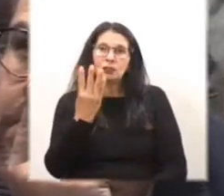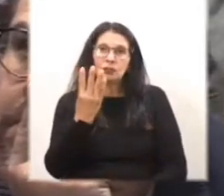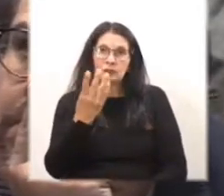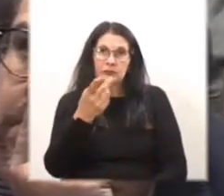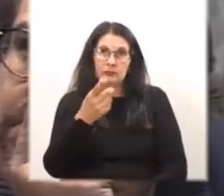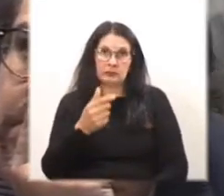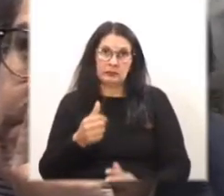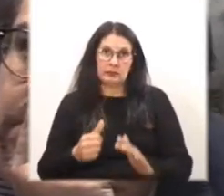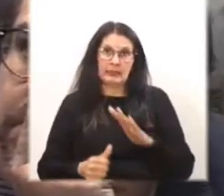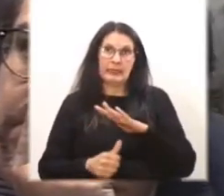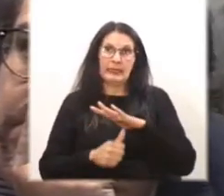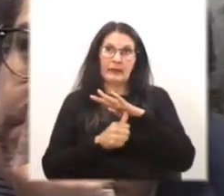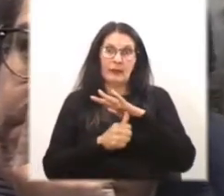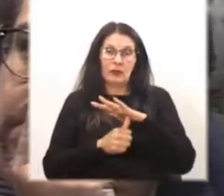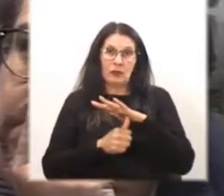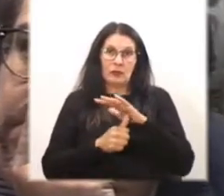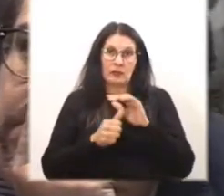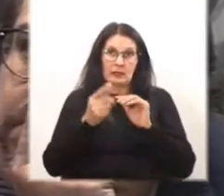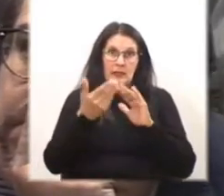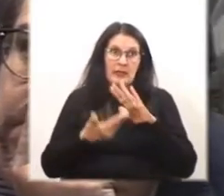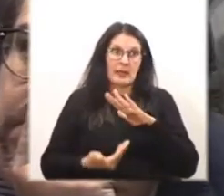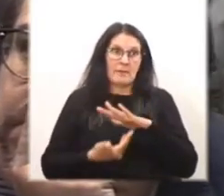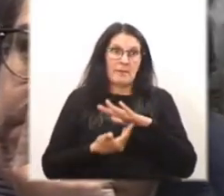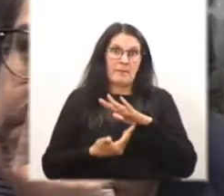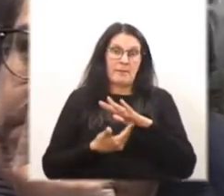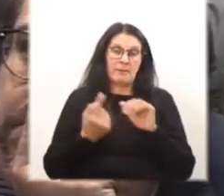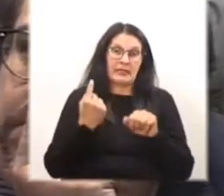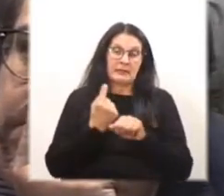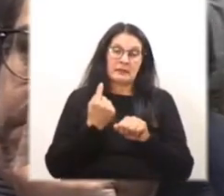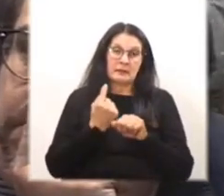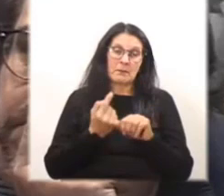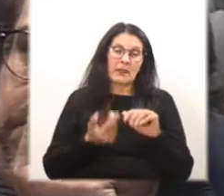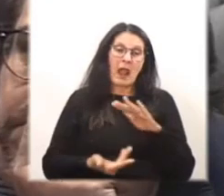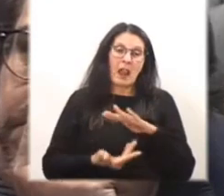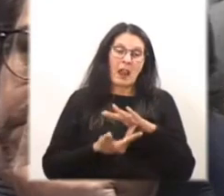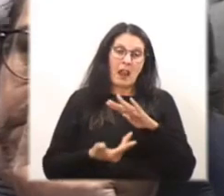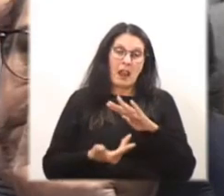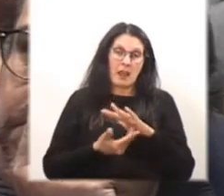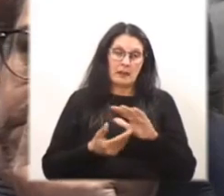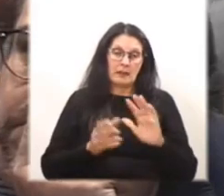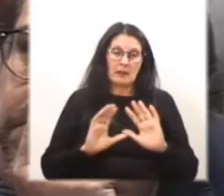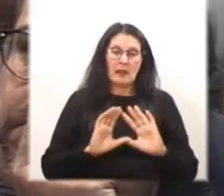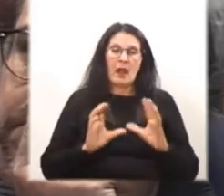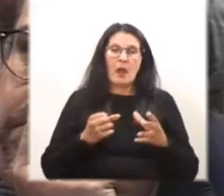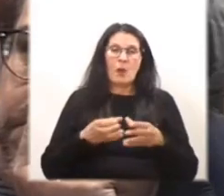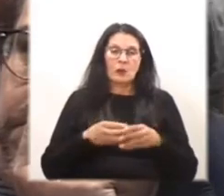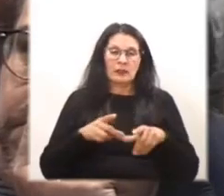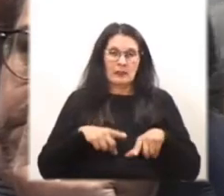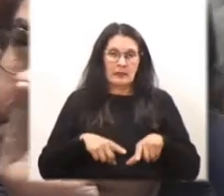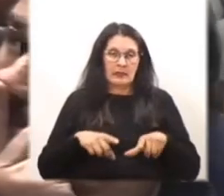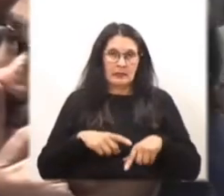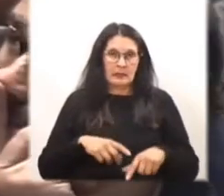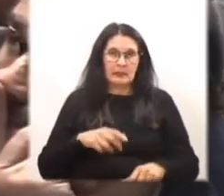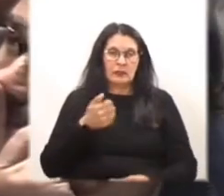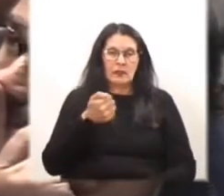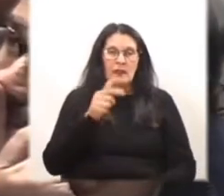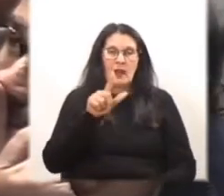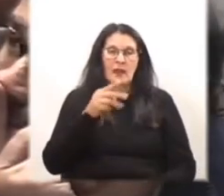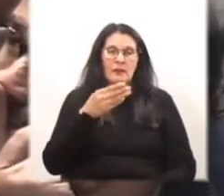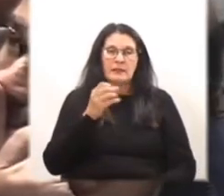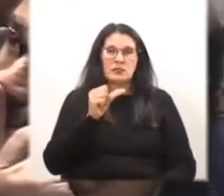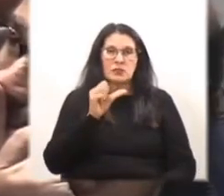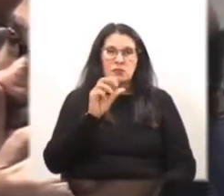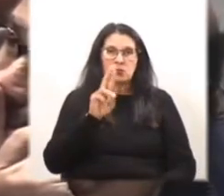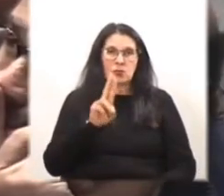lideró la lista, fue el cabeza de lista de la Junta Departamental de Albizu Intendente, con